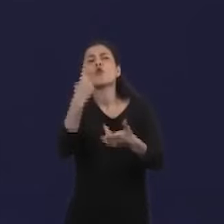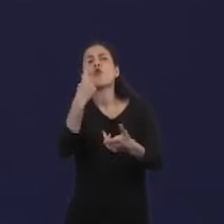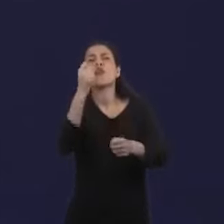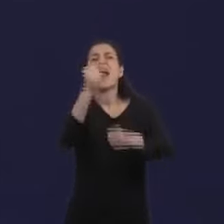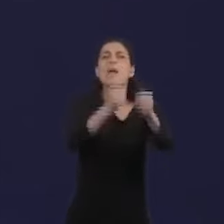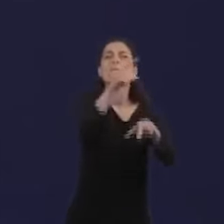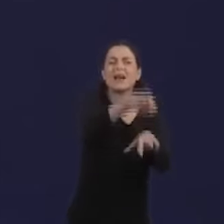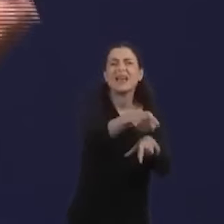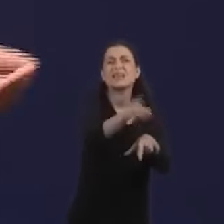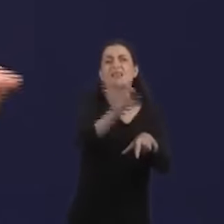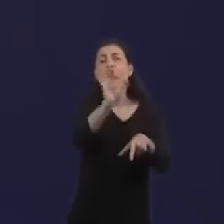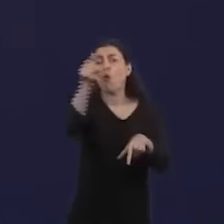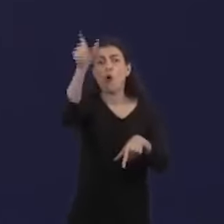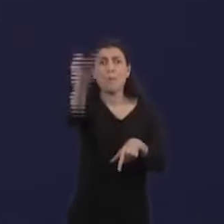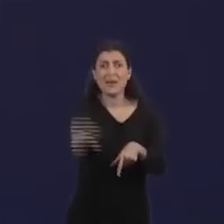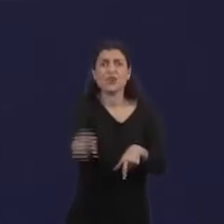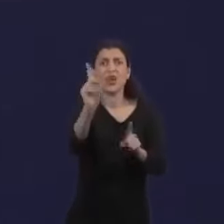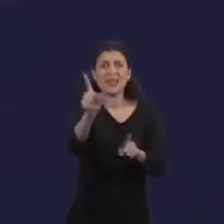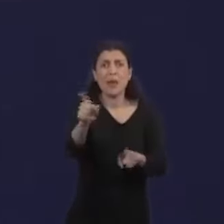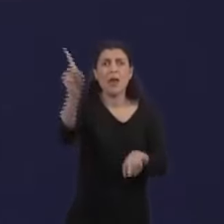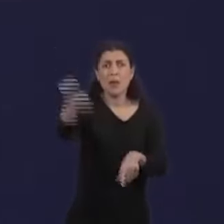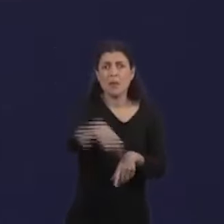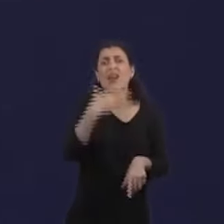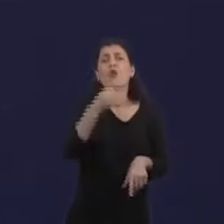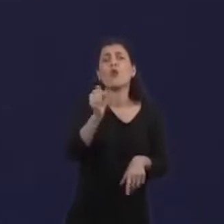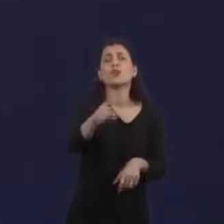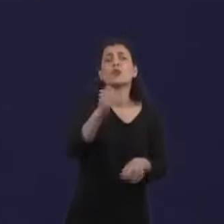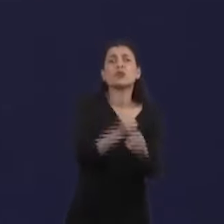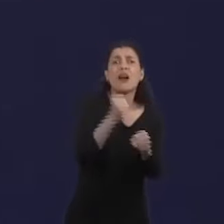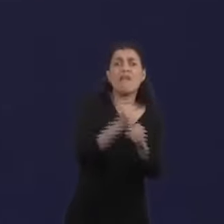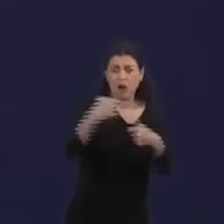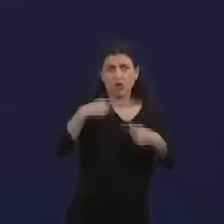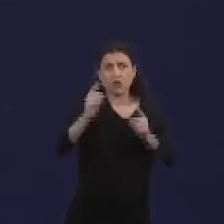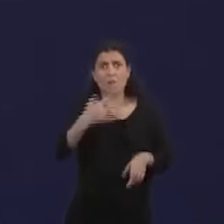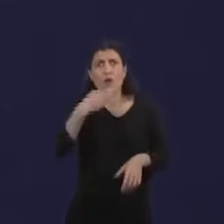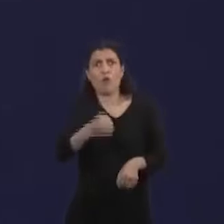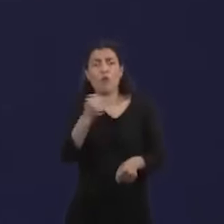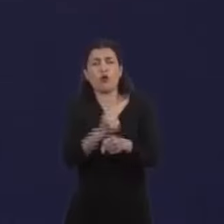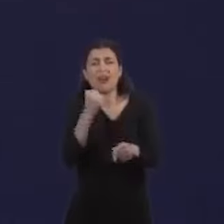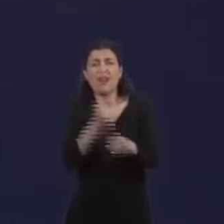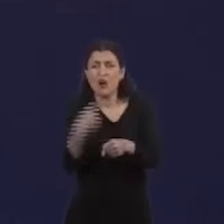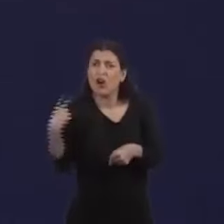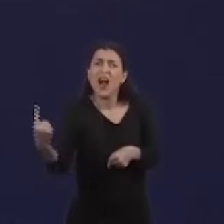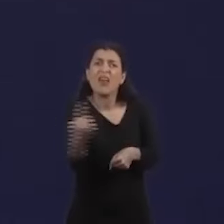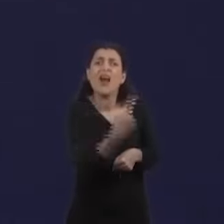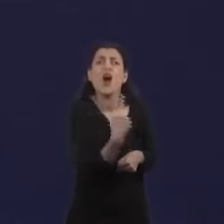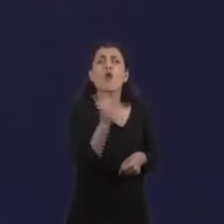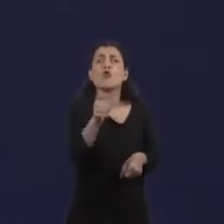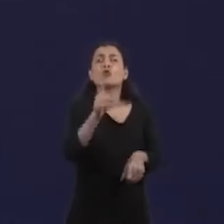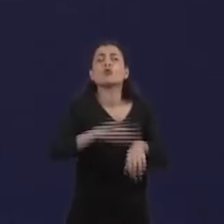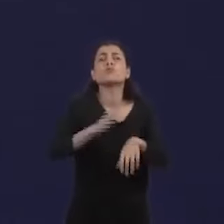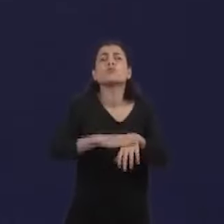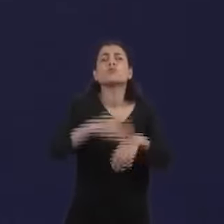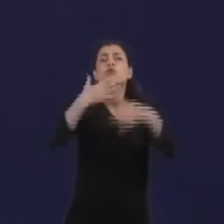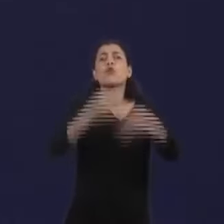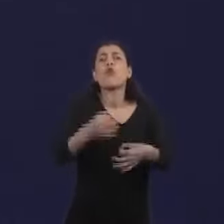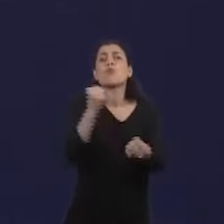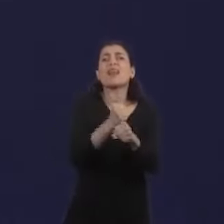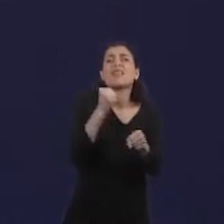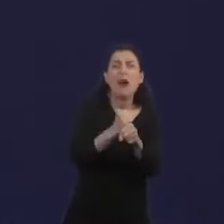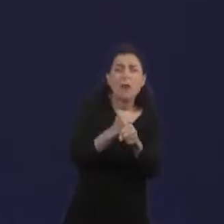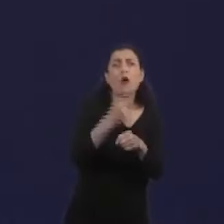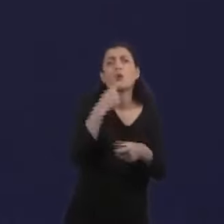por vos que venís a trabajar va por mí que vengo a trabajar y va por el almacenero de la esquina que decide comprar más